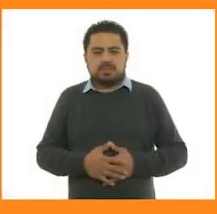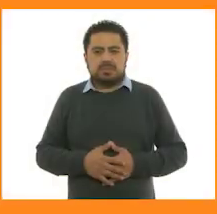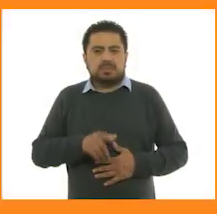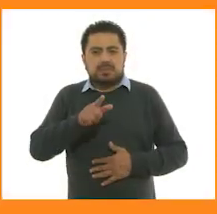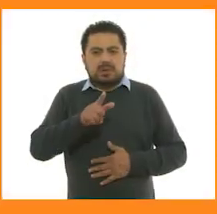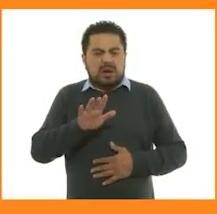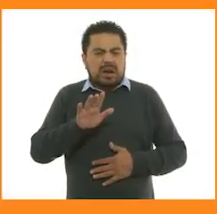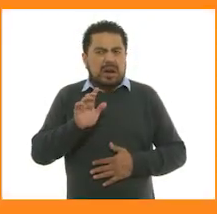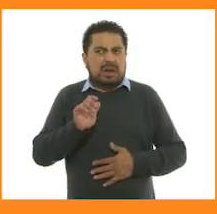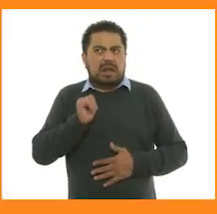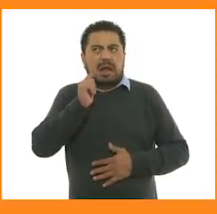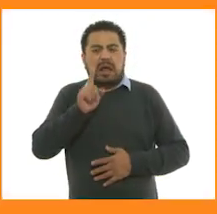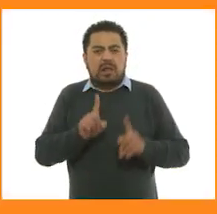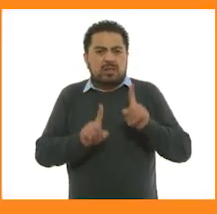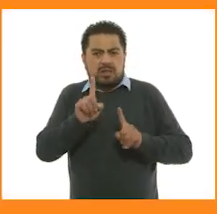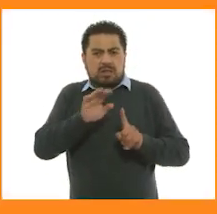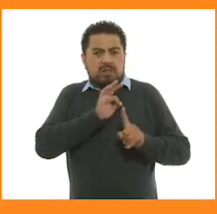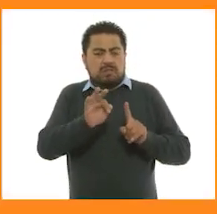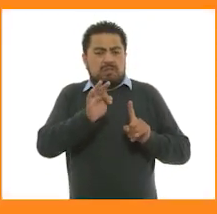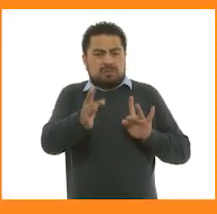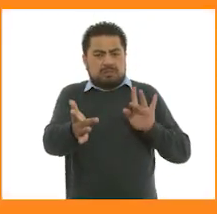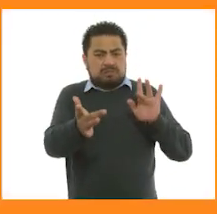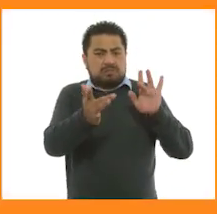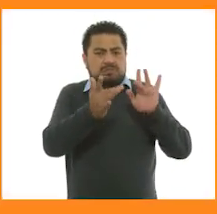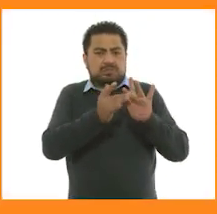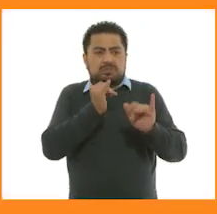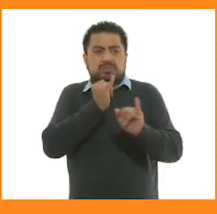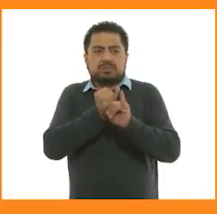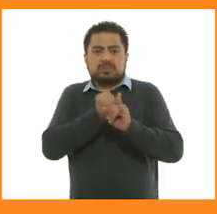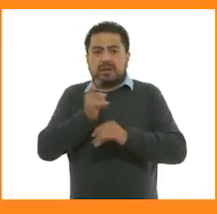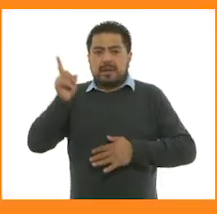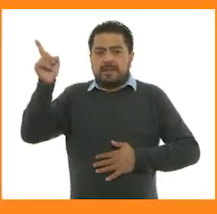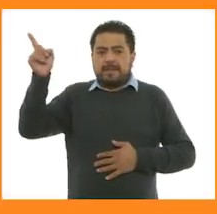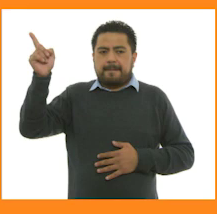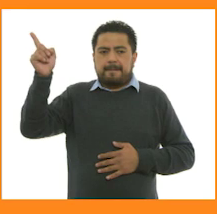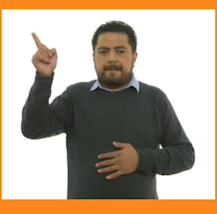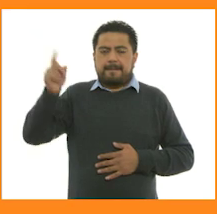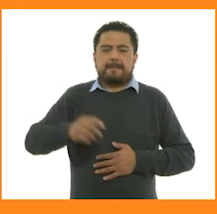Si tienes alguna duda, contáctanos. Página web